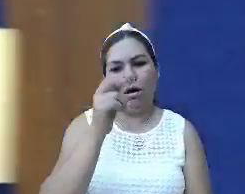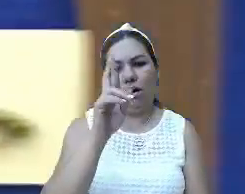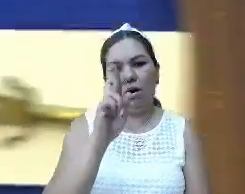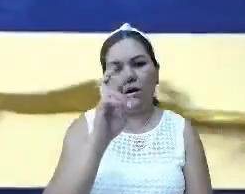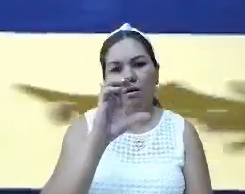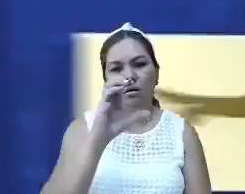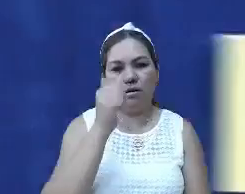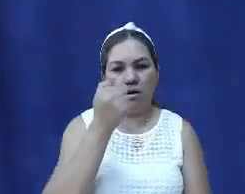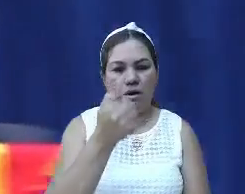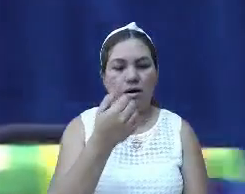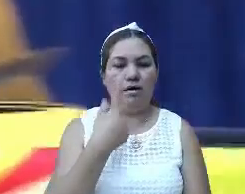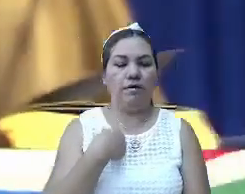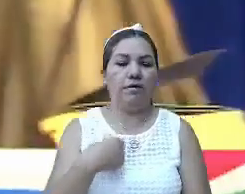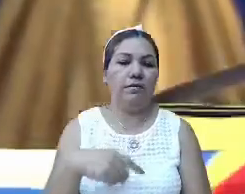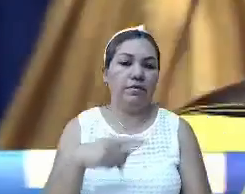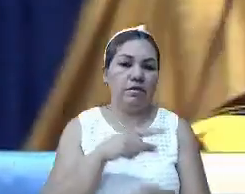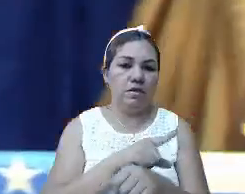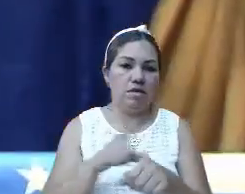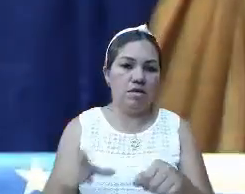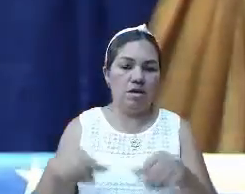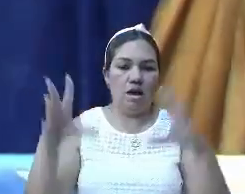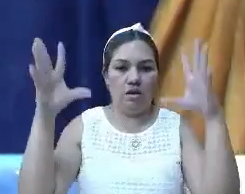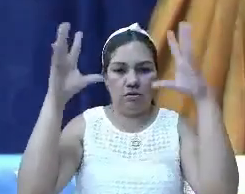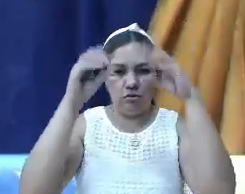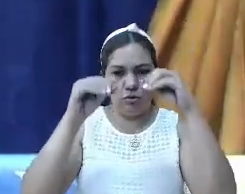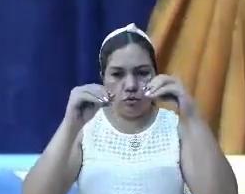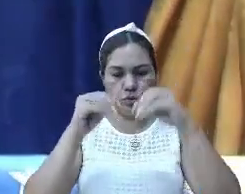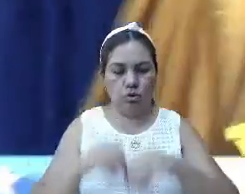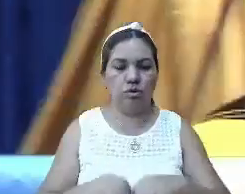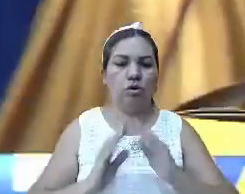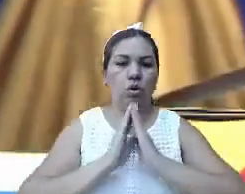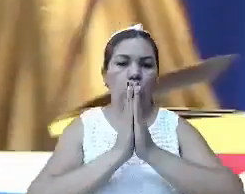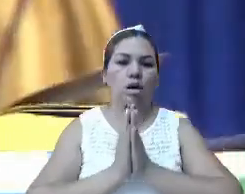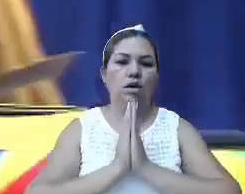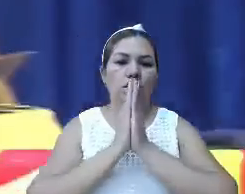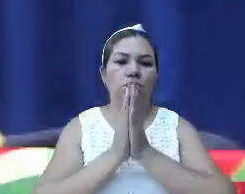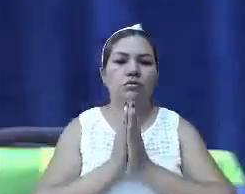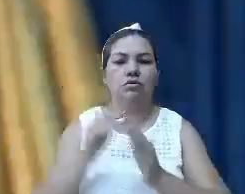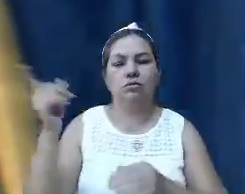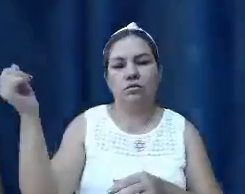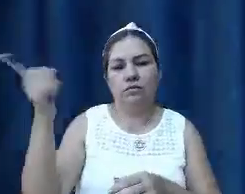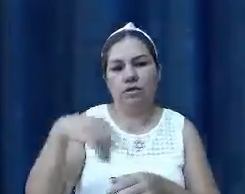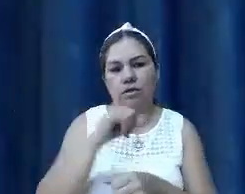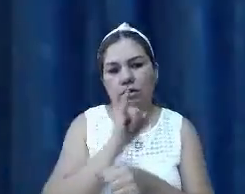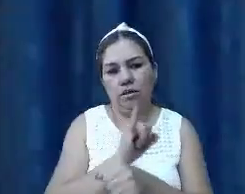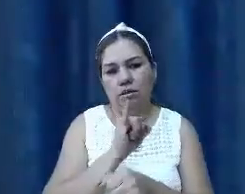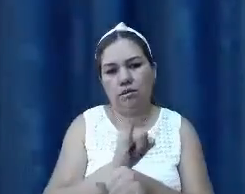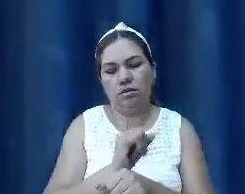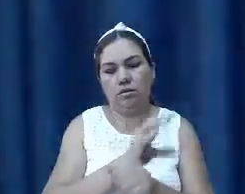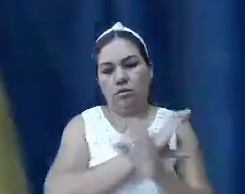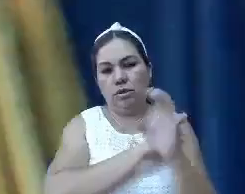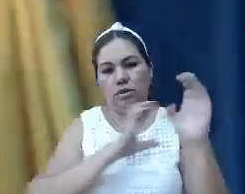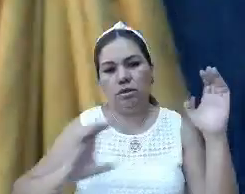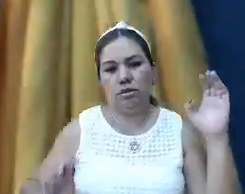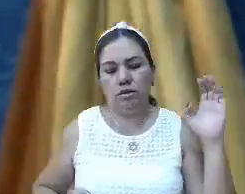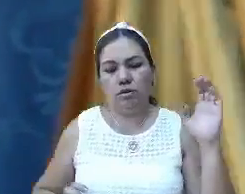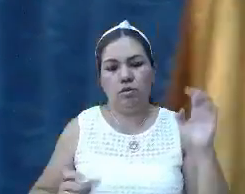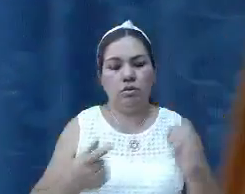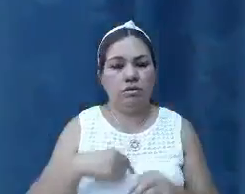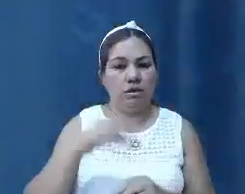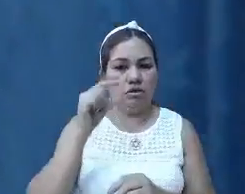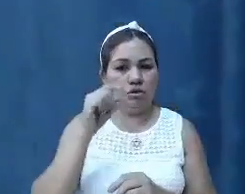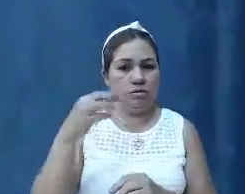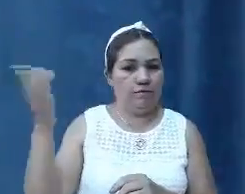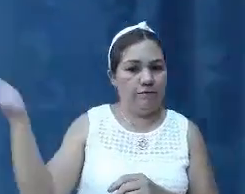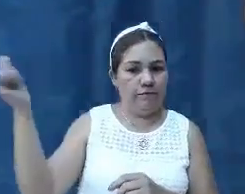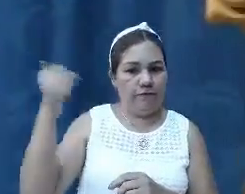del discipulado, a través de la oración, a través de congregar, porque Cristo Jesús está cerca, viene